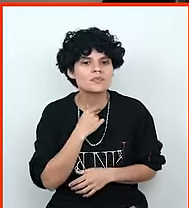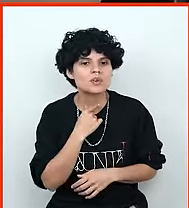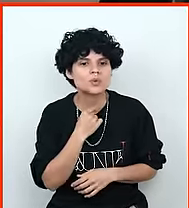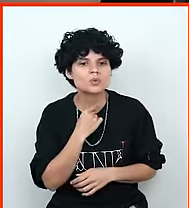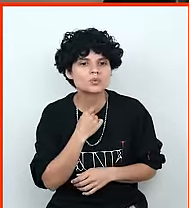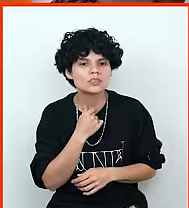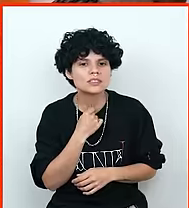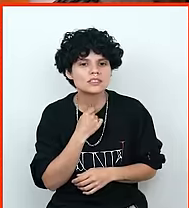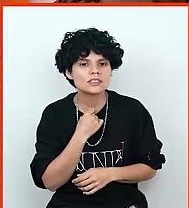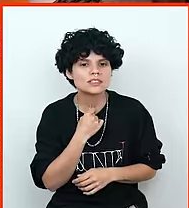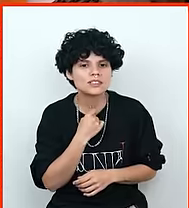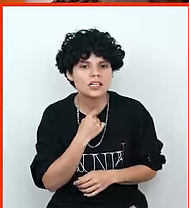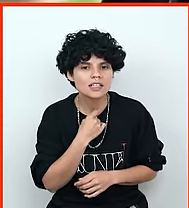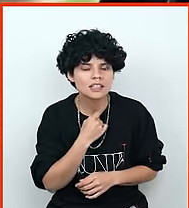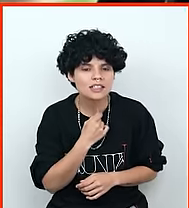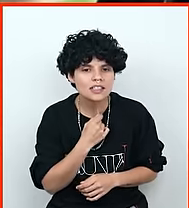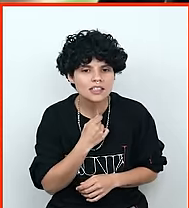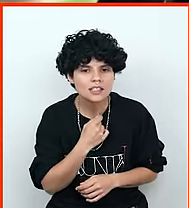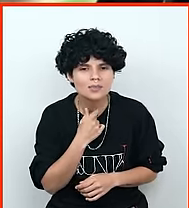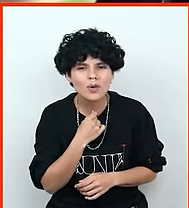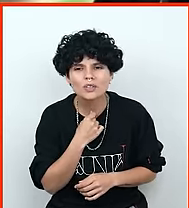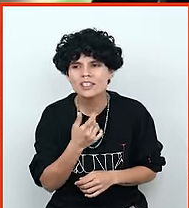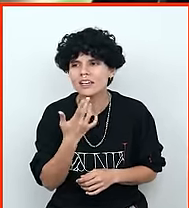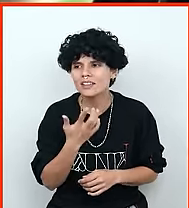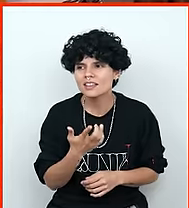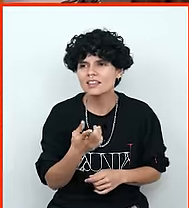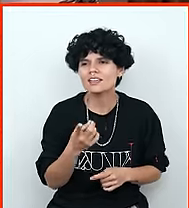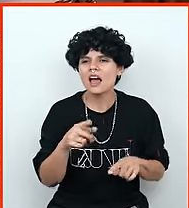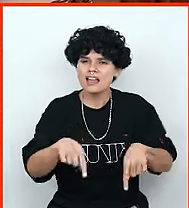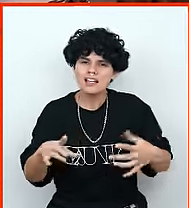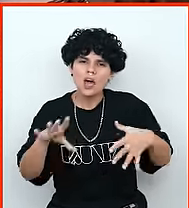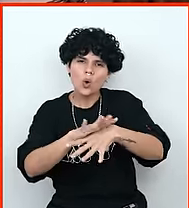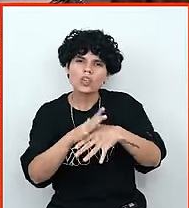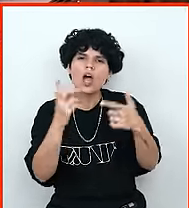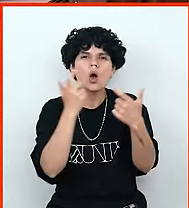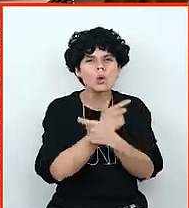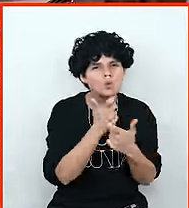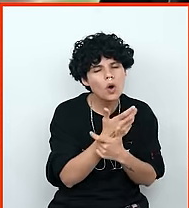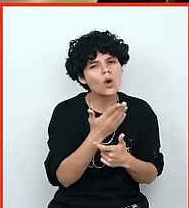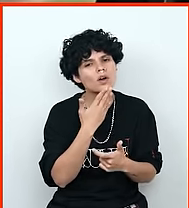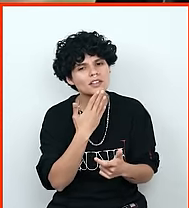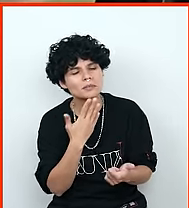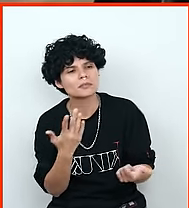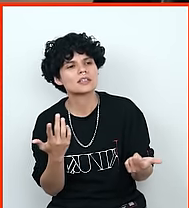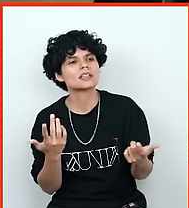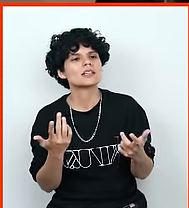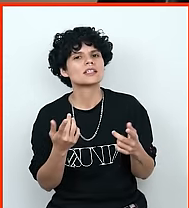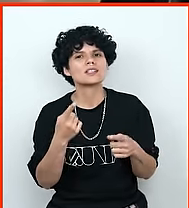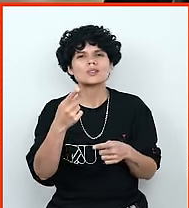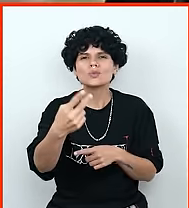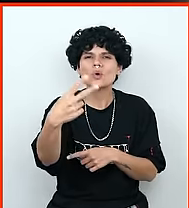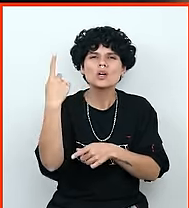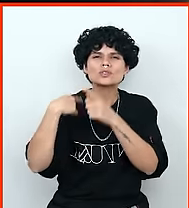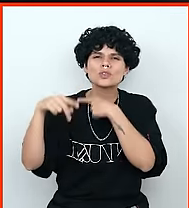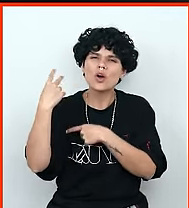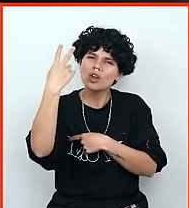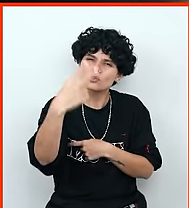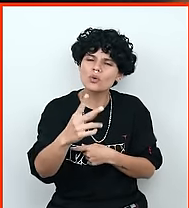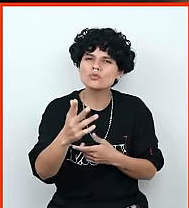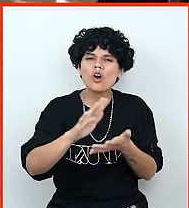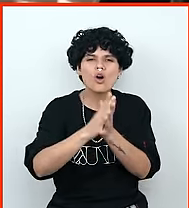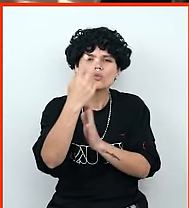que también, aparte de todo lo que tiene la junta, que son elementos de humor, de todo, podáis contar más o menos... tu